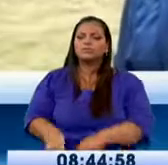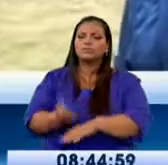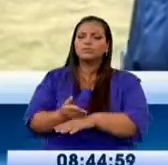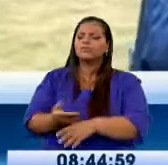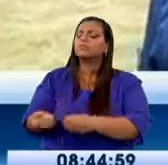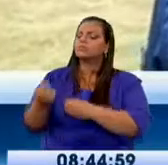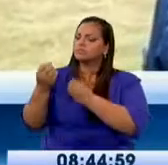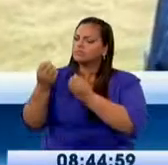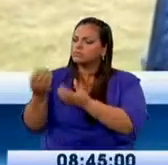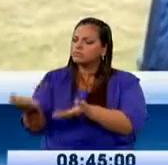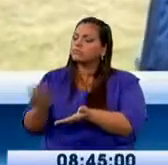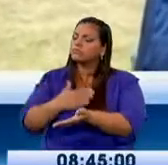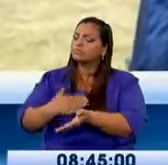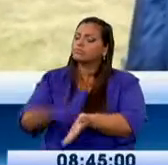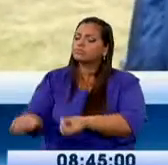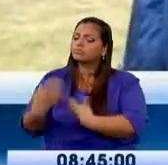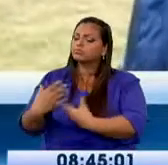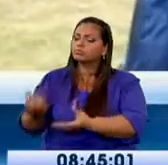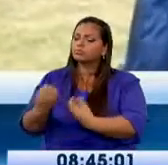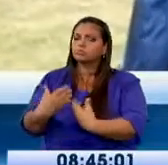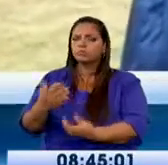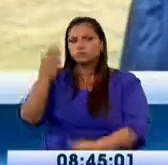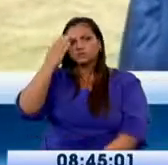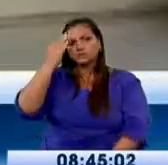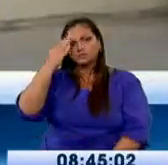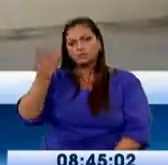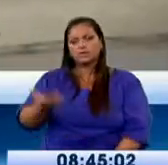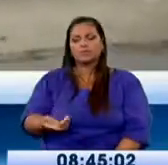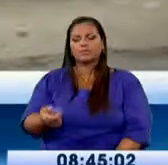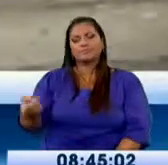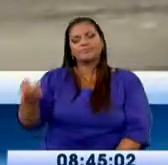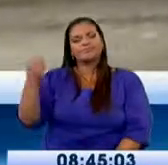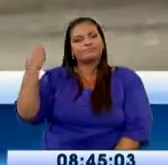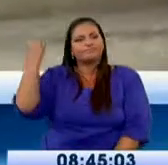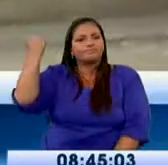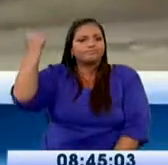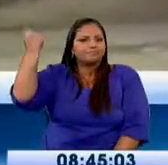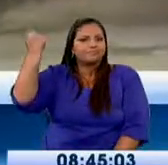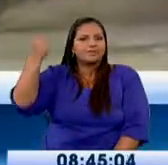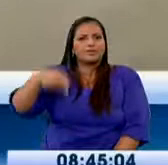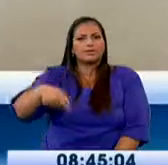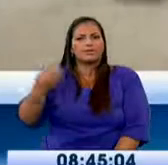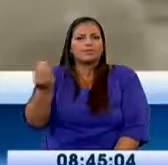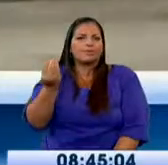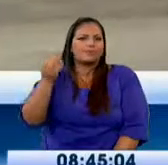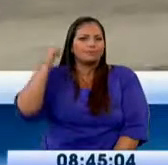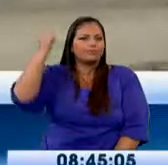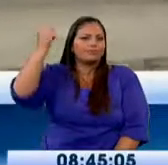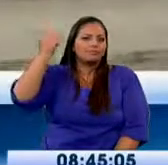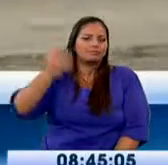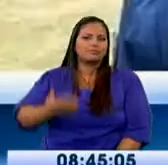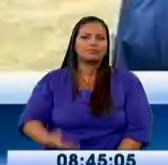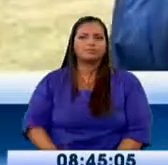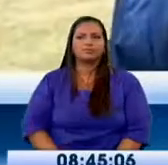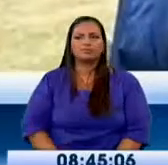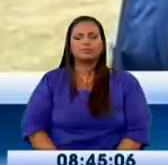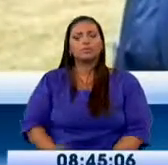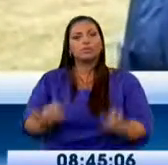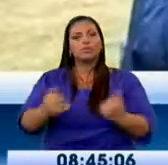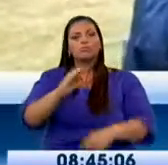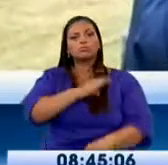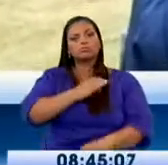se puede evitar o vulnerar ningún derecho del adolescente. La policía investiga la procedencia del arma de fuego. Aunque haya